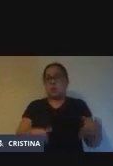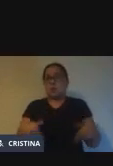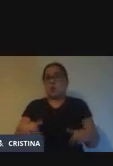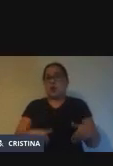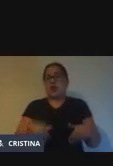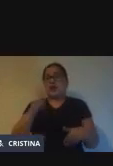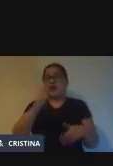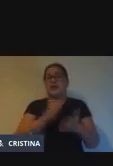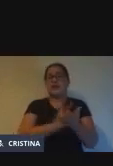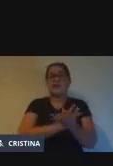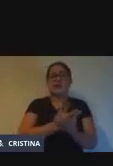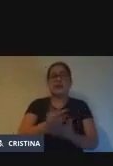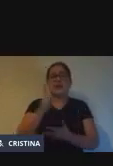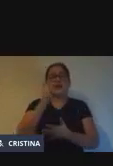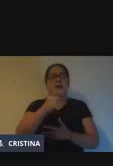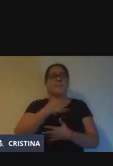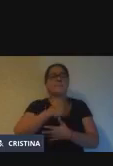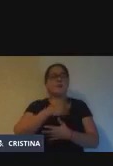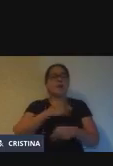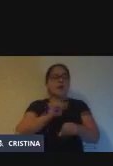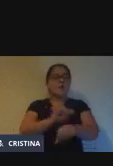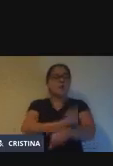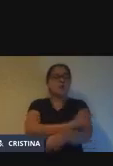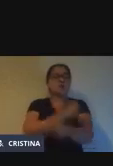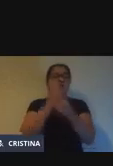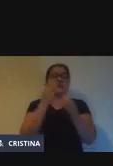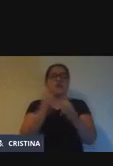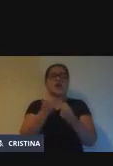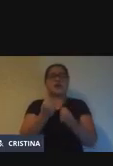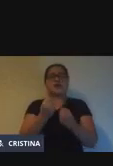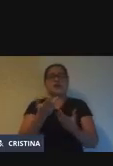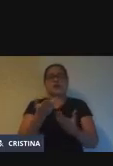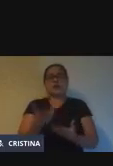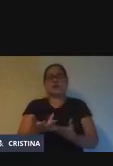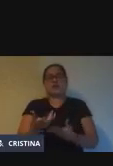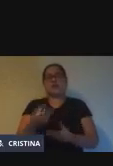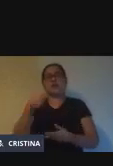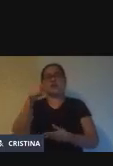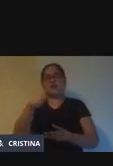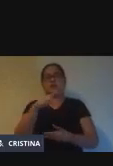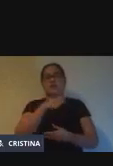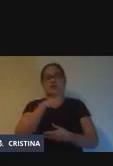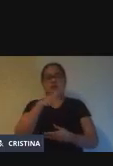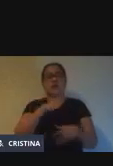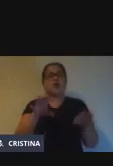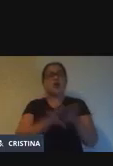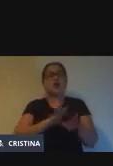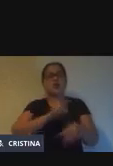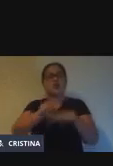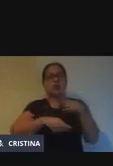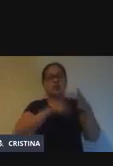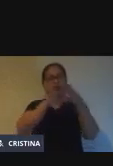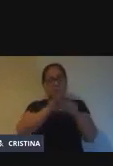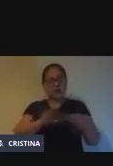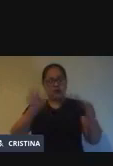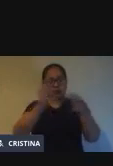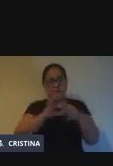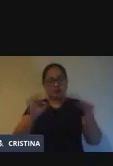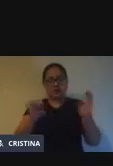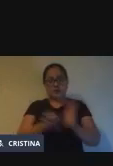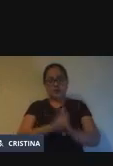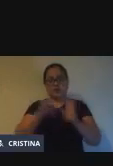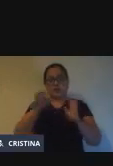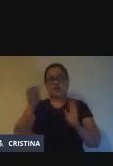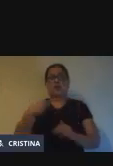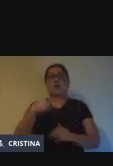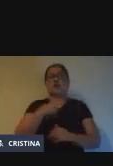manifestación de las emociones intensas. ¿Cómo se explica esto? Vamos a suponer que yo guardé en mi